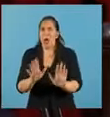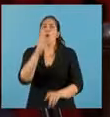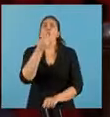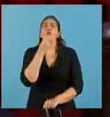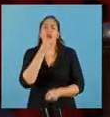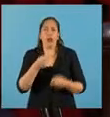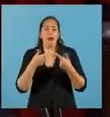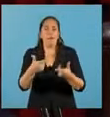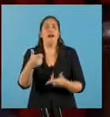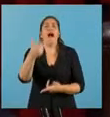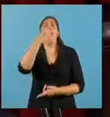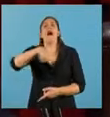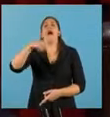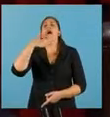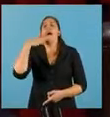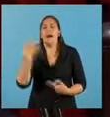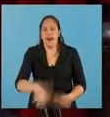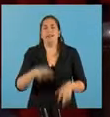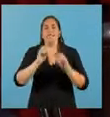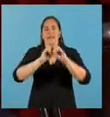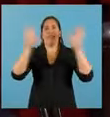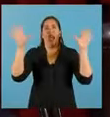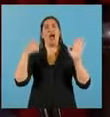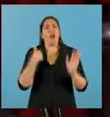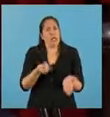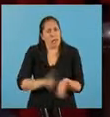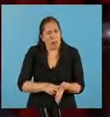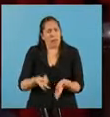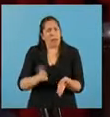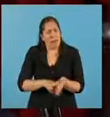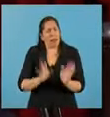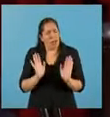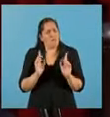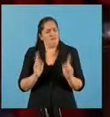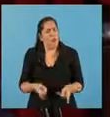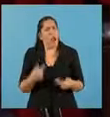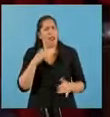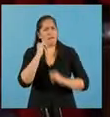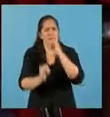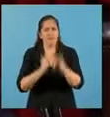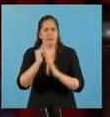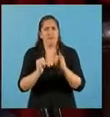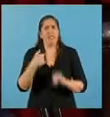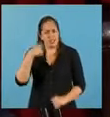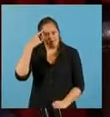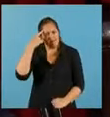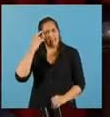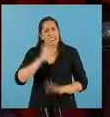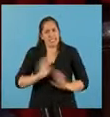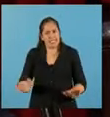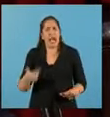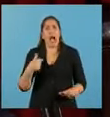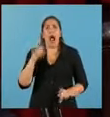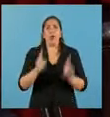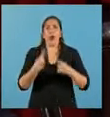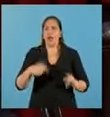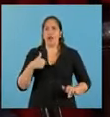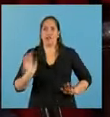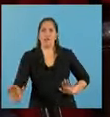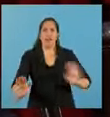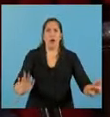de lo que hablo, aunque vuelva a ser repetitivo. Soy consciente que hemos avanzado poniendo cierto freno a